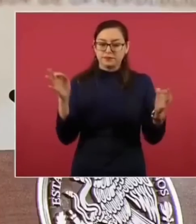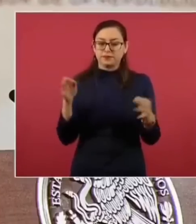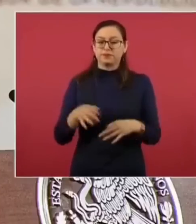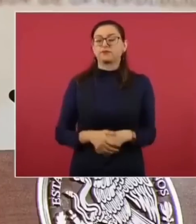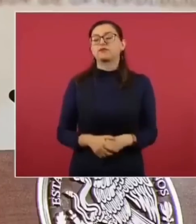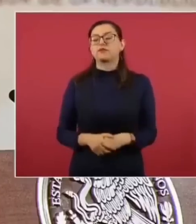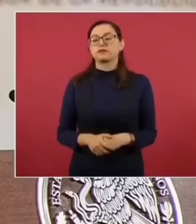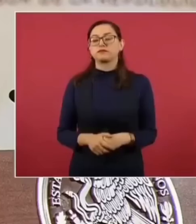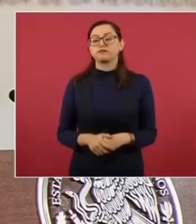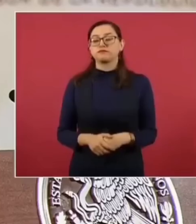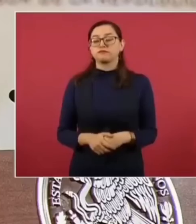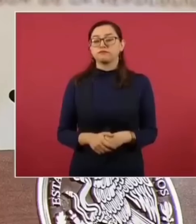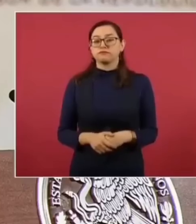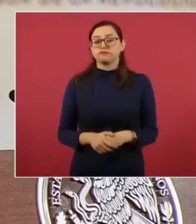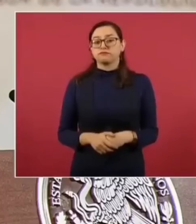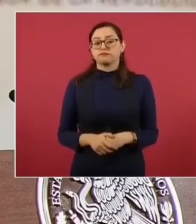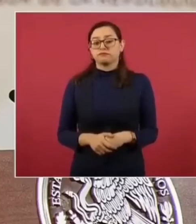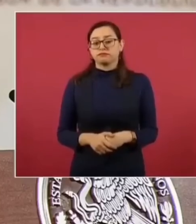14